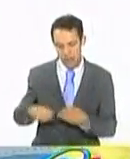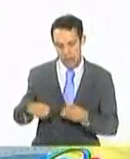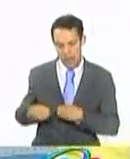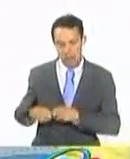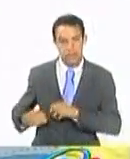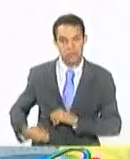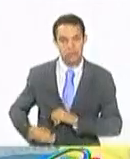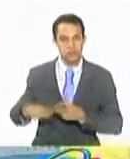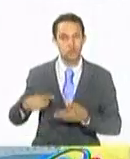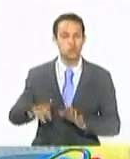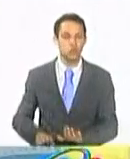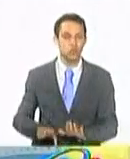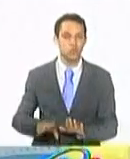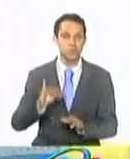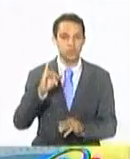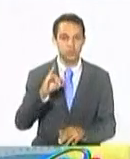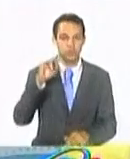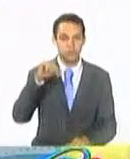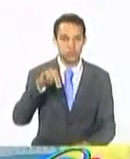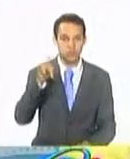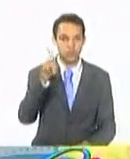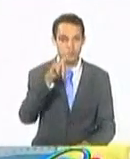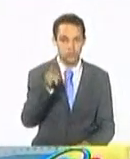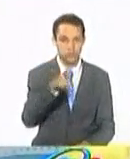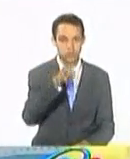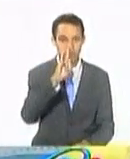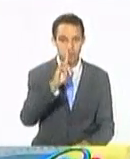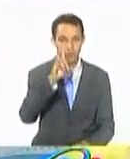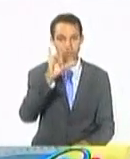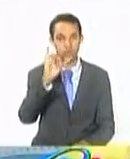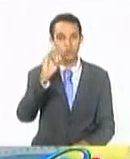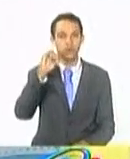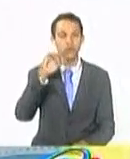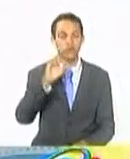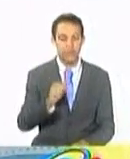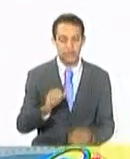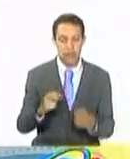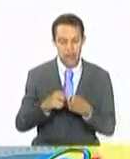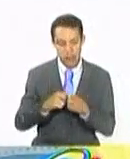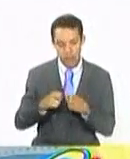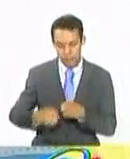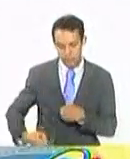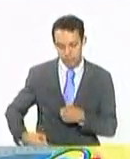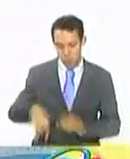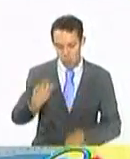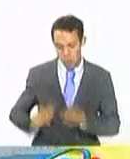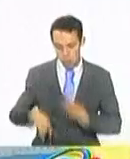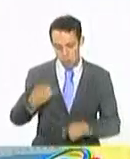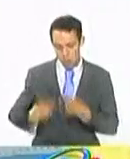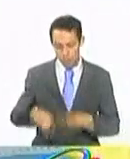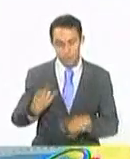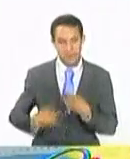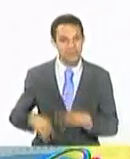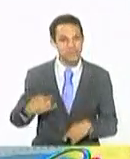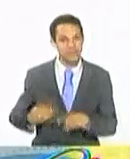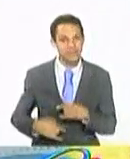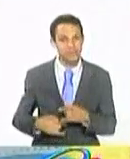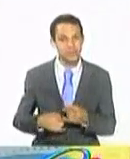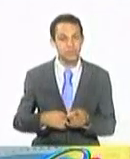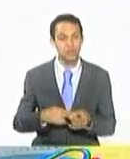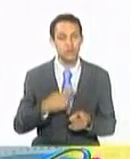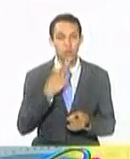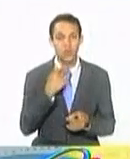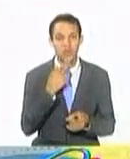que transporta ese azúcar pero produce tanto que además de transportar o agotar ese azúcar que le